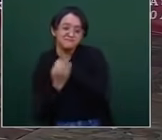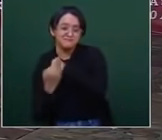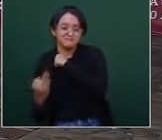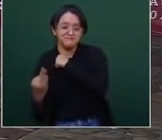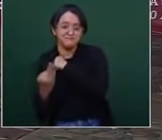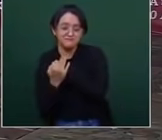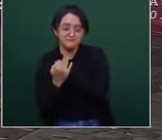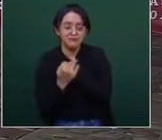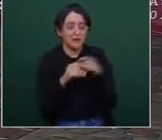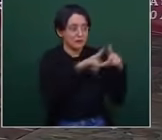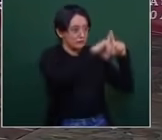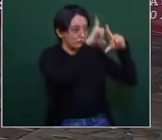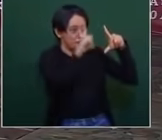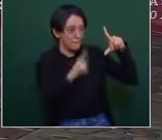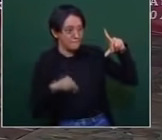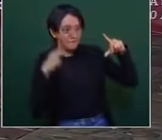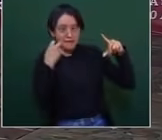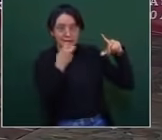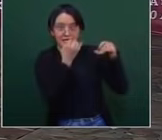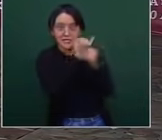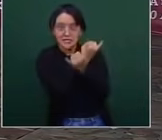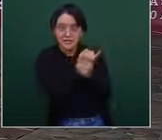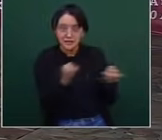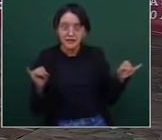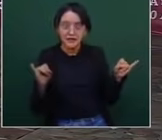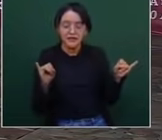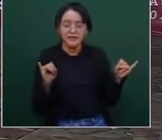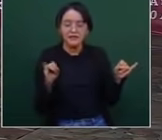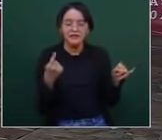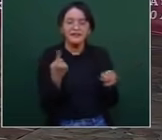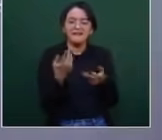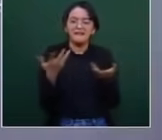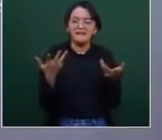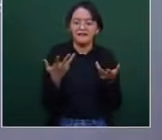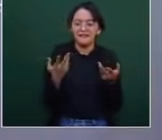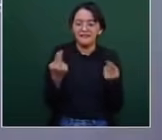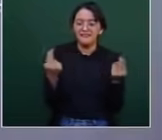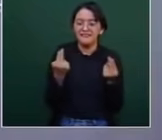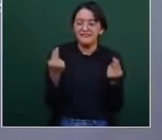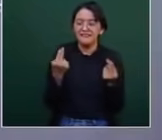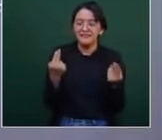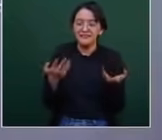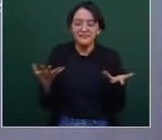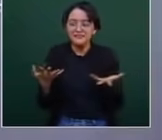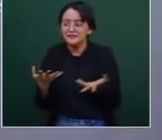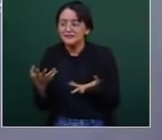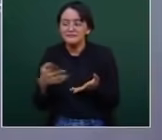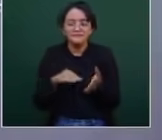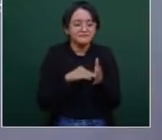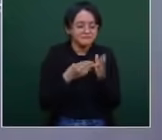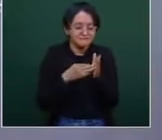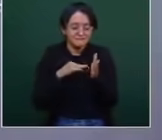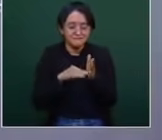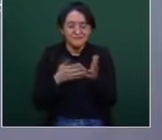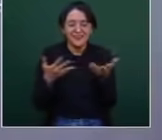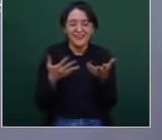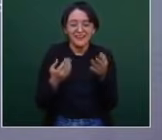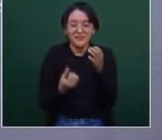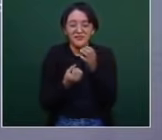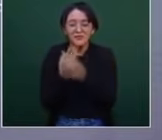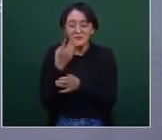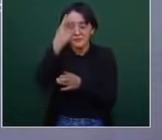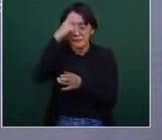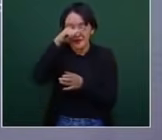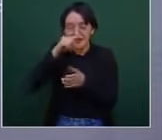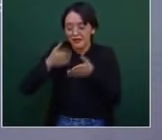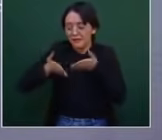tuvo que dotarse de sus propios recursos para la defensa marítima y construir una